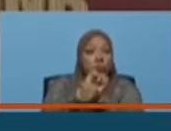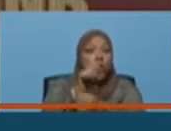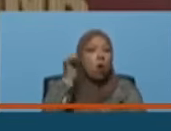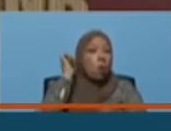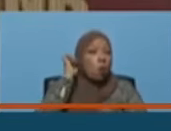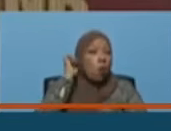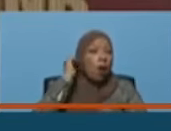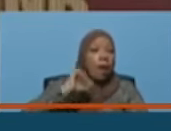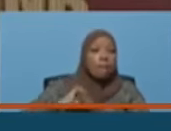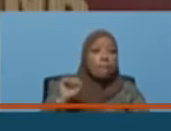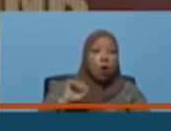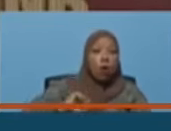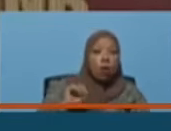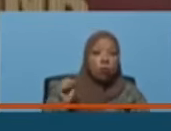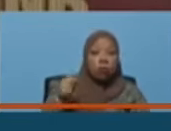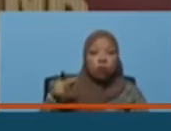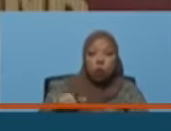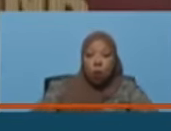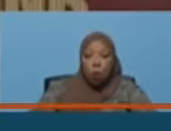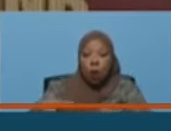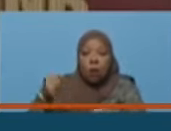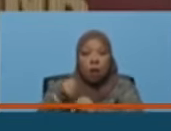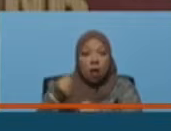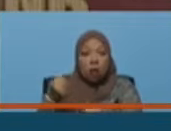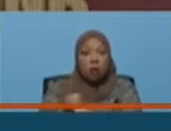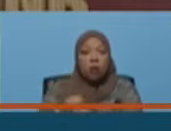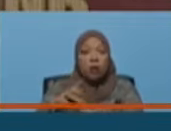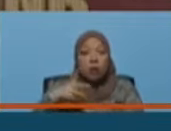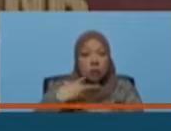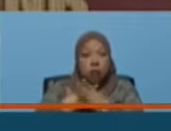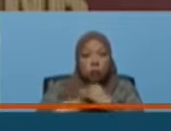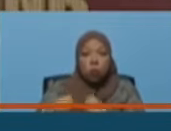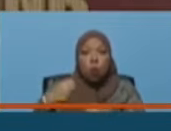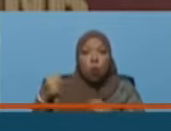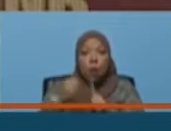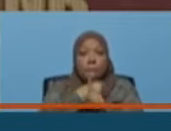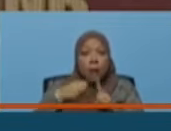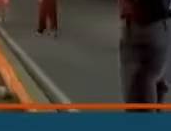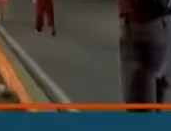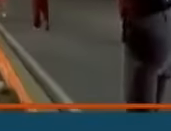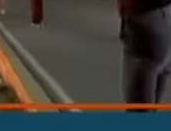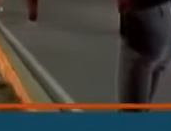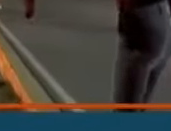policía en su lugar de trabajo la intentan